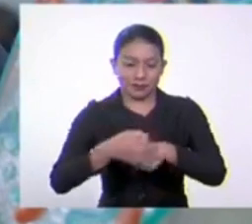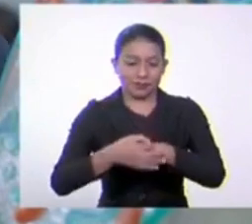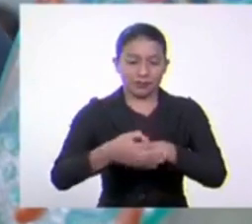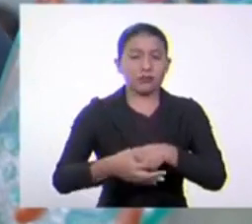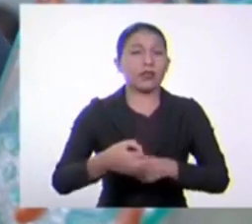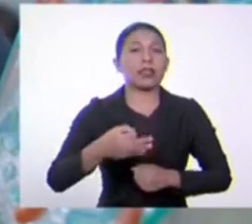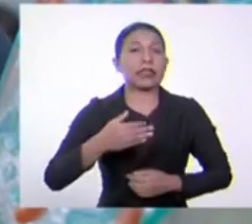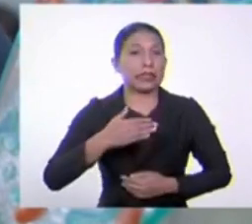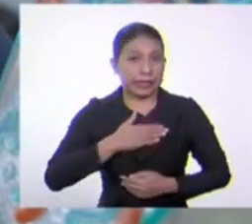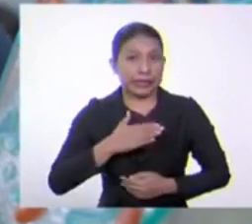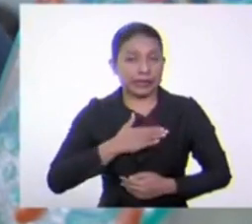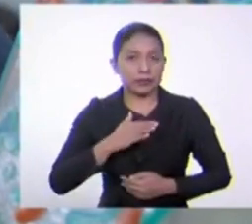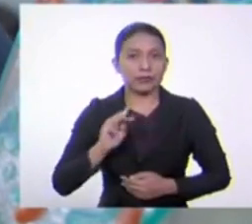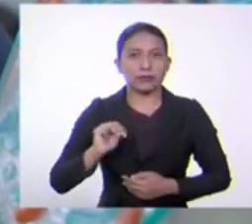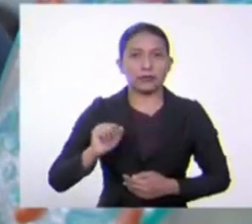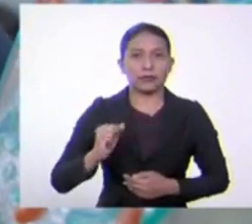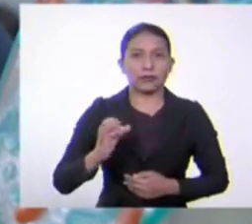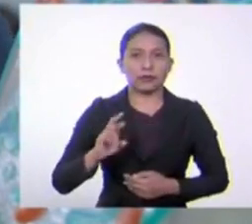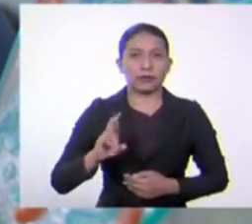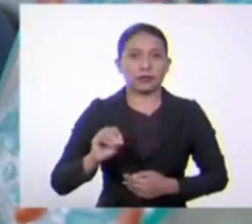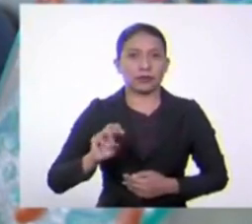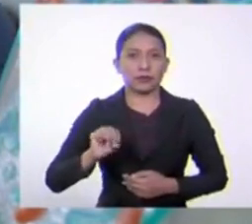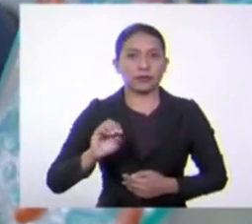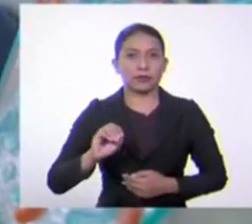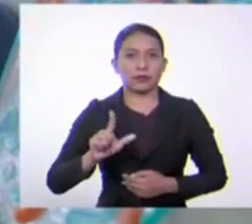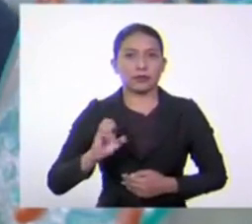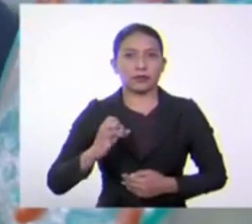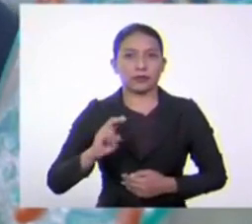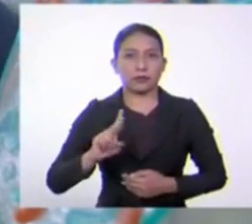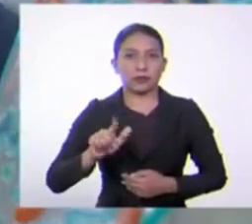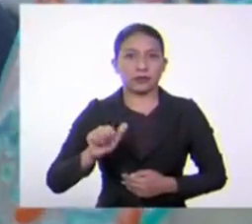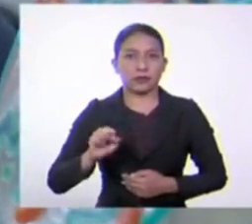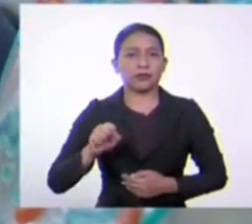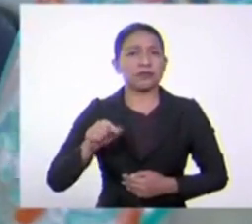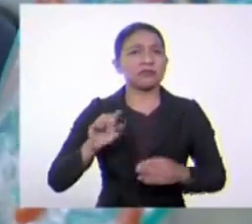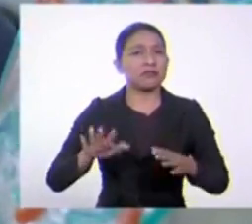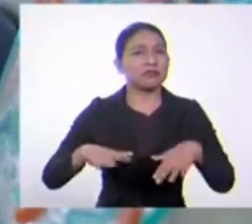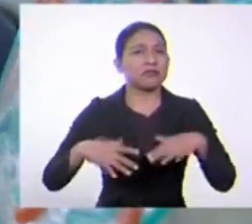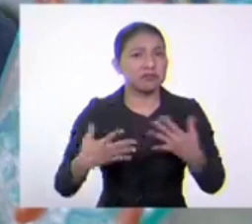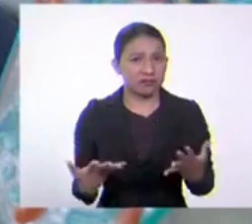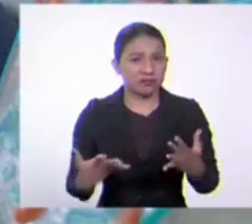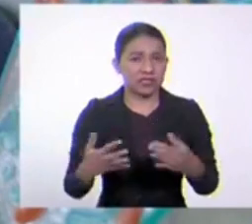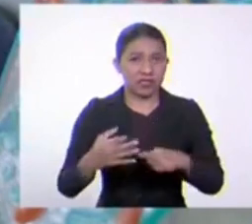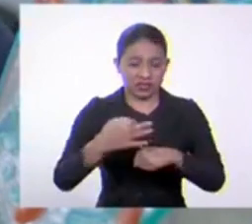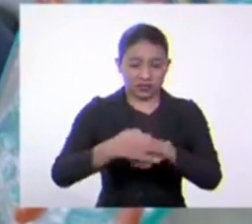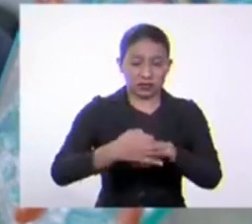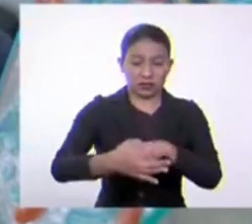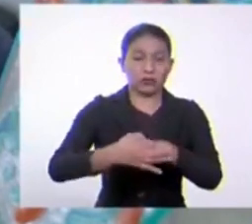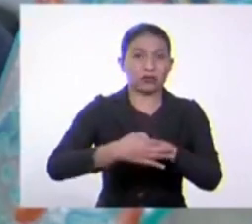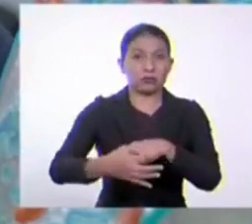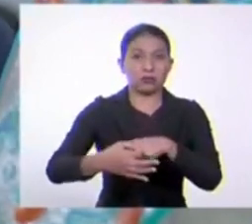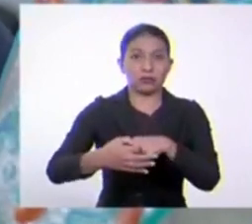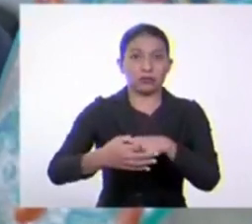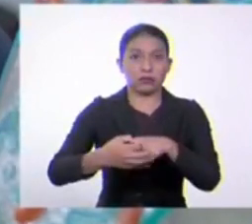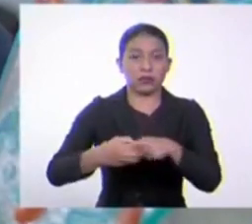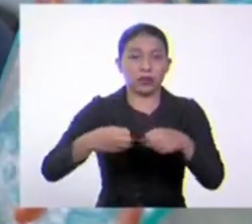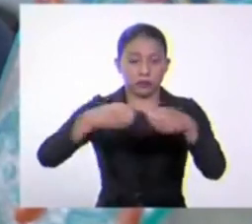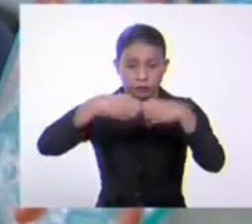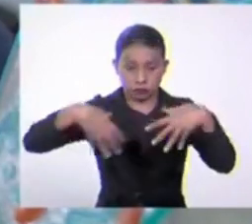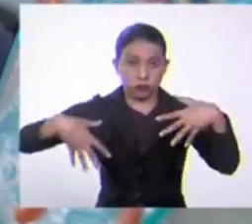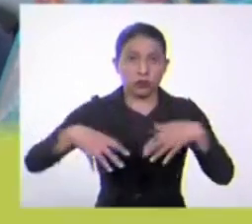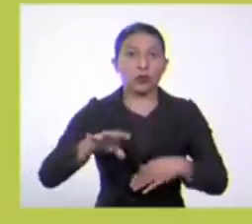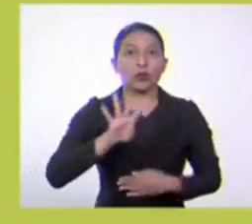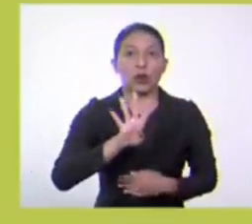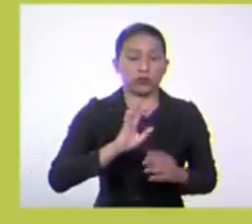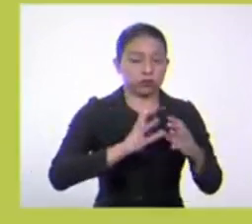existen macromoléculas. Estas macromoléculas que componen a la célula se dividen en 4 grandes